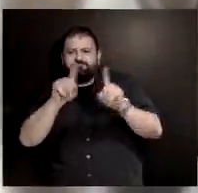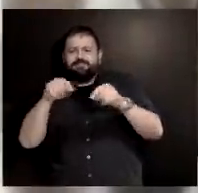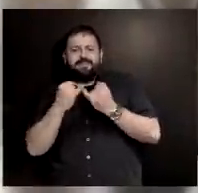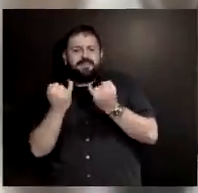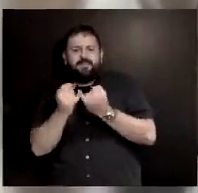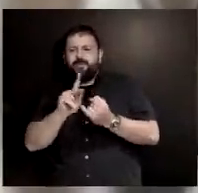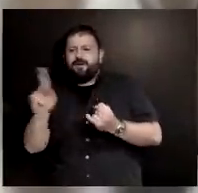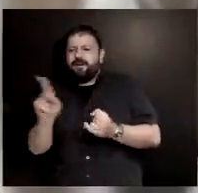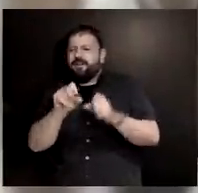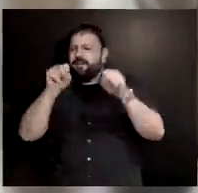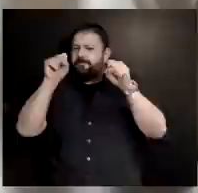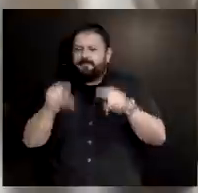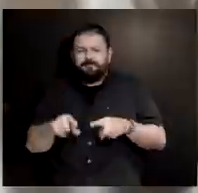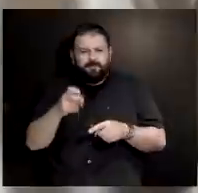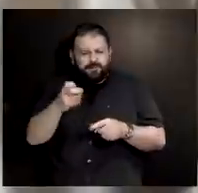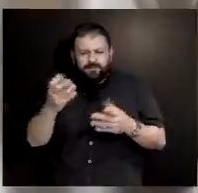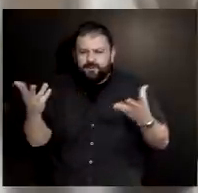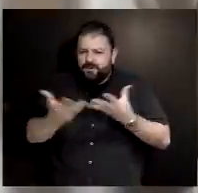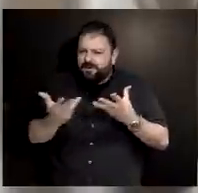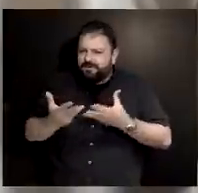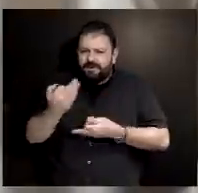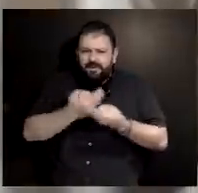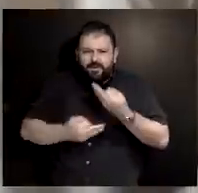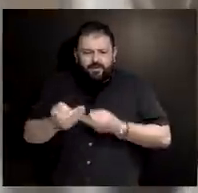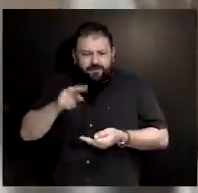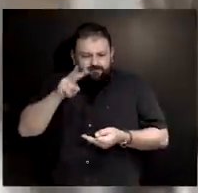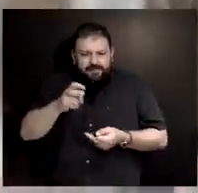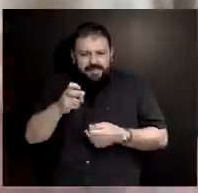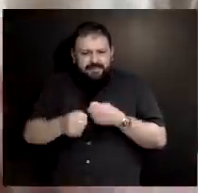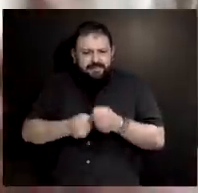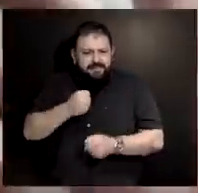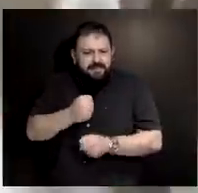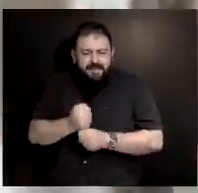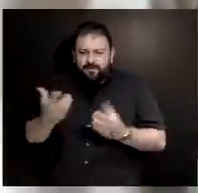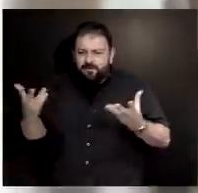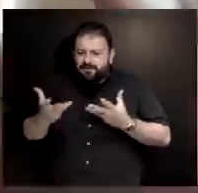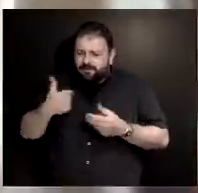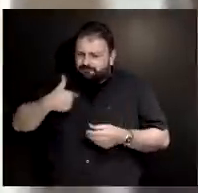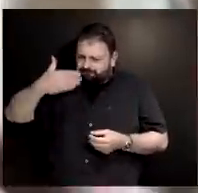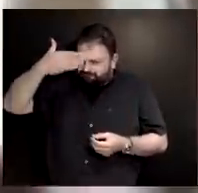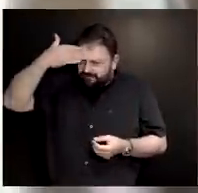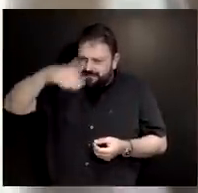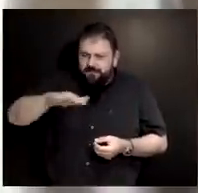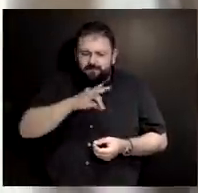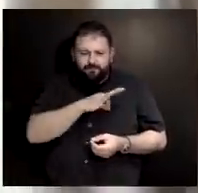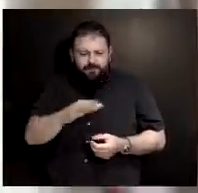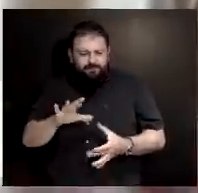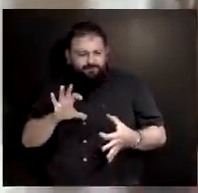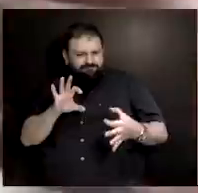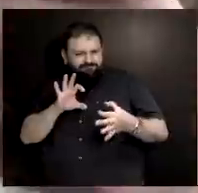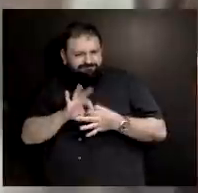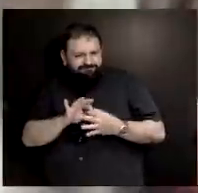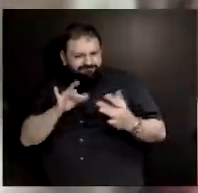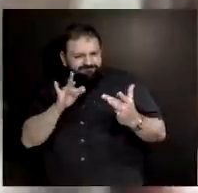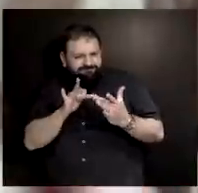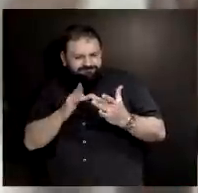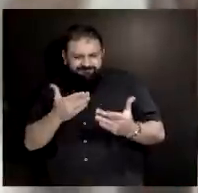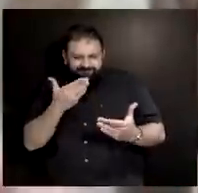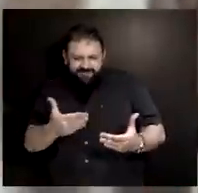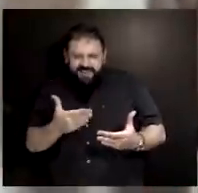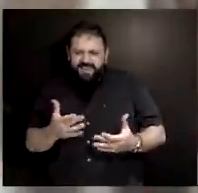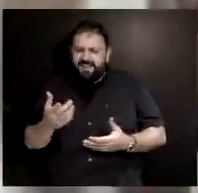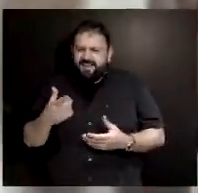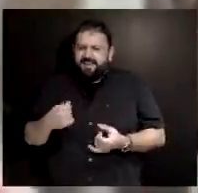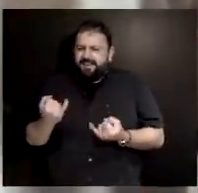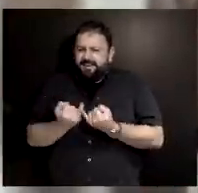es uno de los grandes logros que hemos hecho en Omnilife este año, que ya sabemos poder conectarnos, que no necesitamos estar uno con el